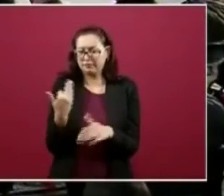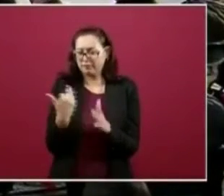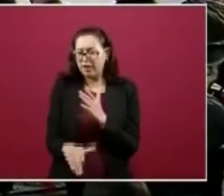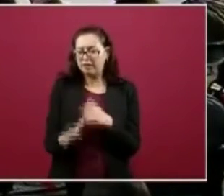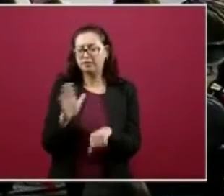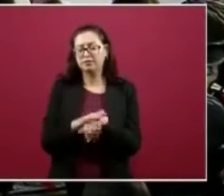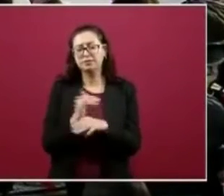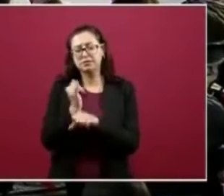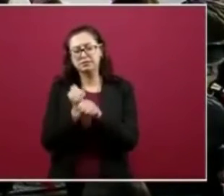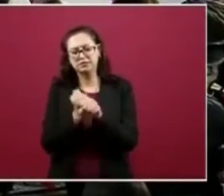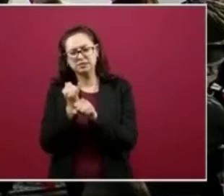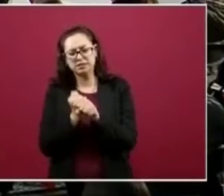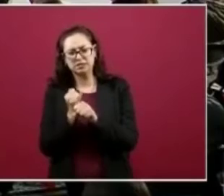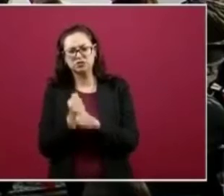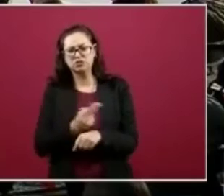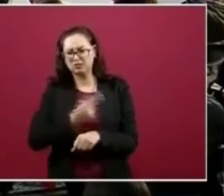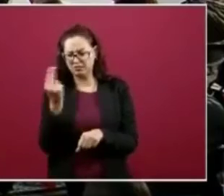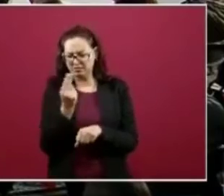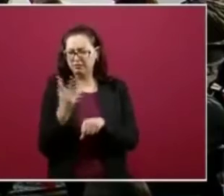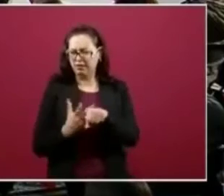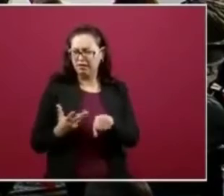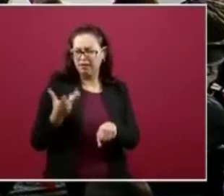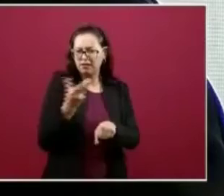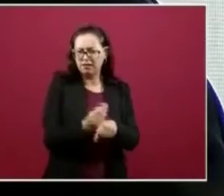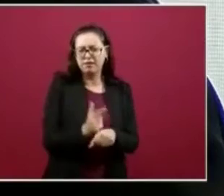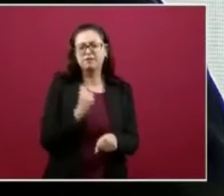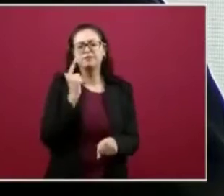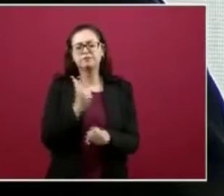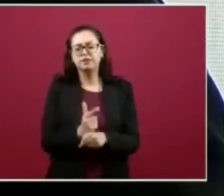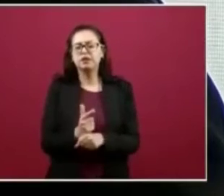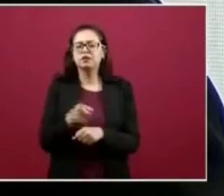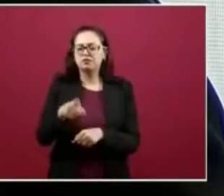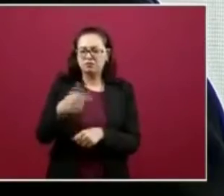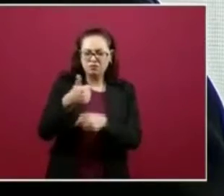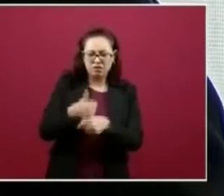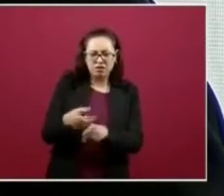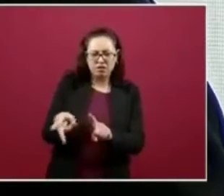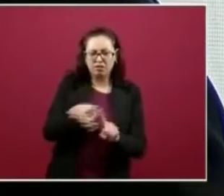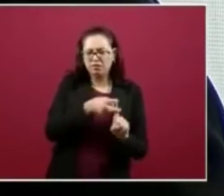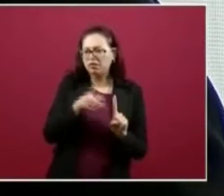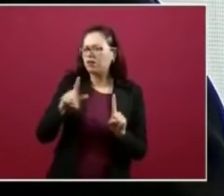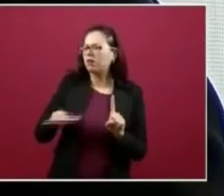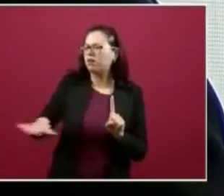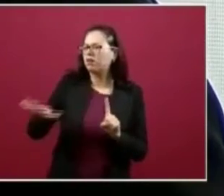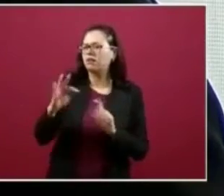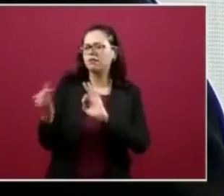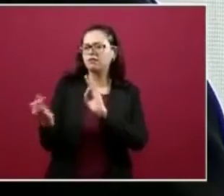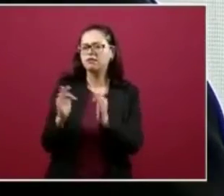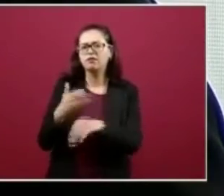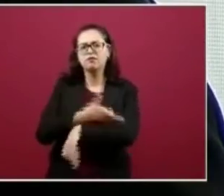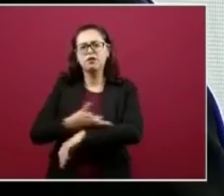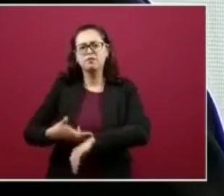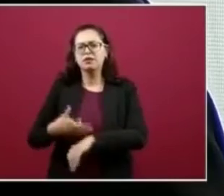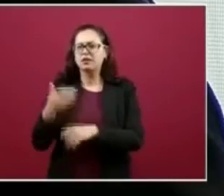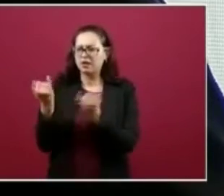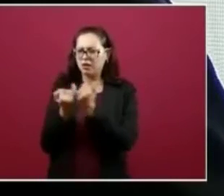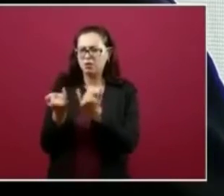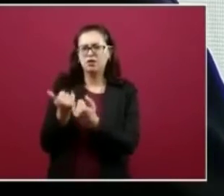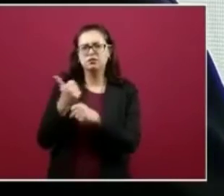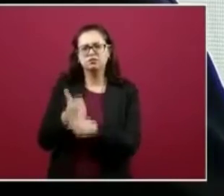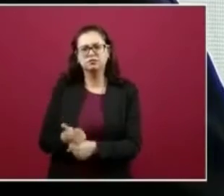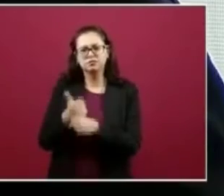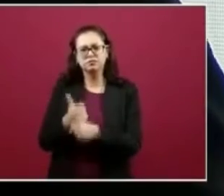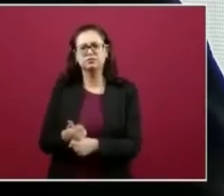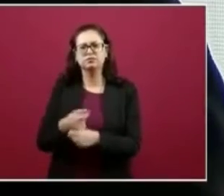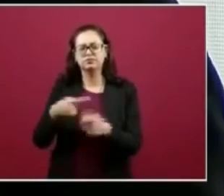requieran, para identificar a las víctimas indirectas, ver los vacíos, deficiencias en las investigaciones y